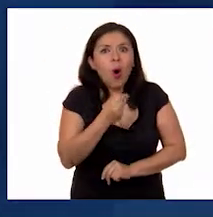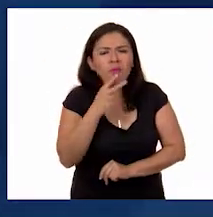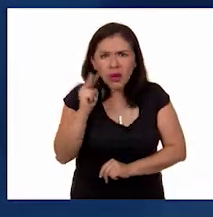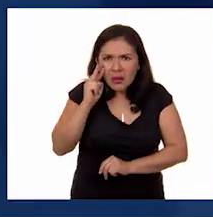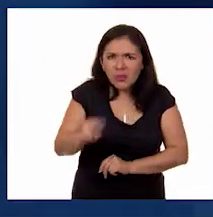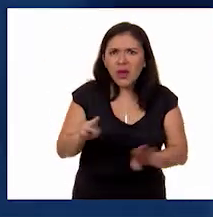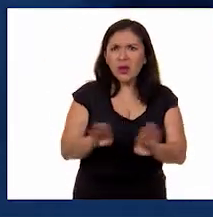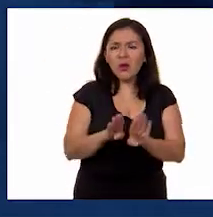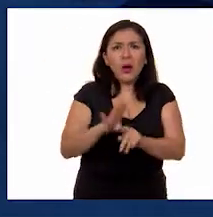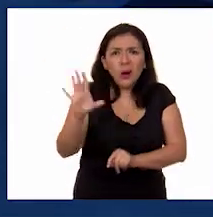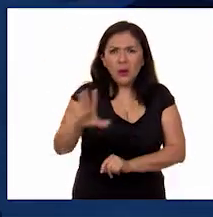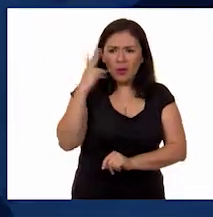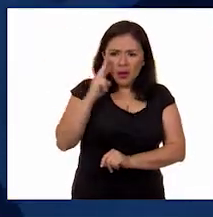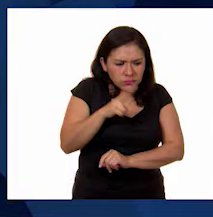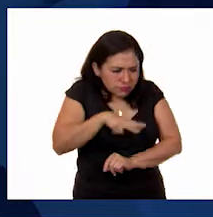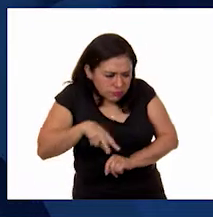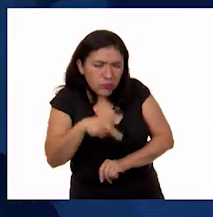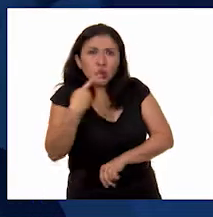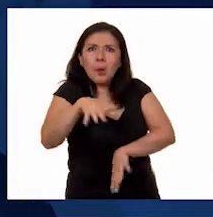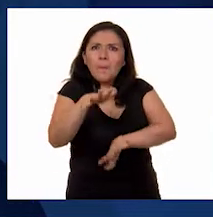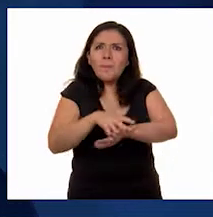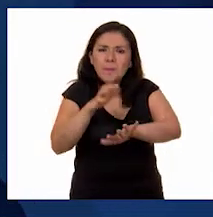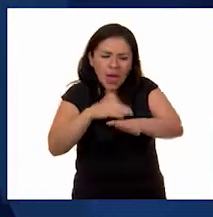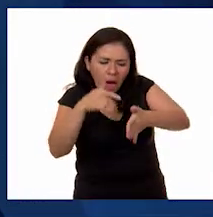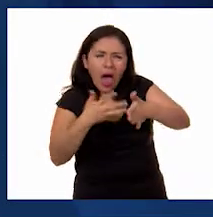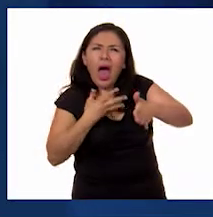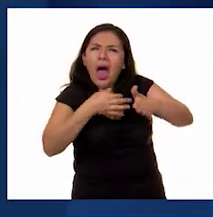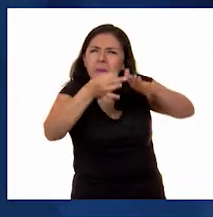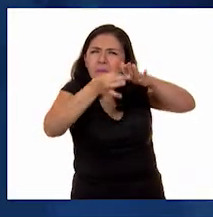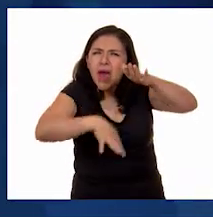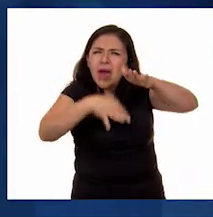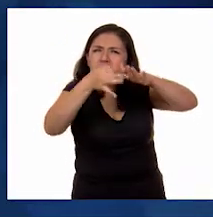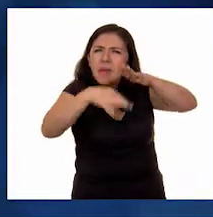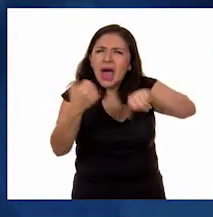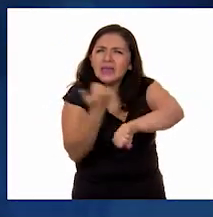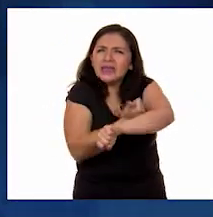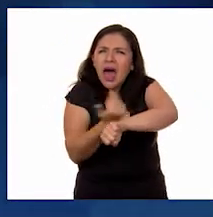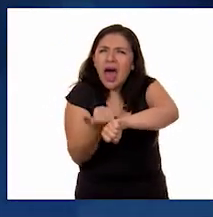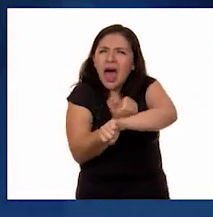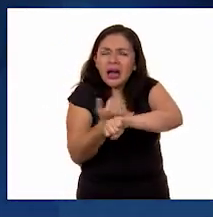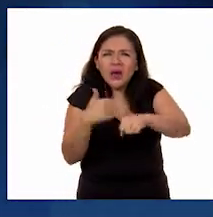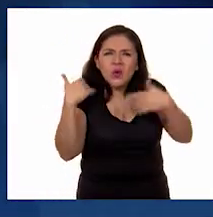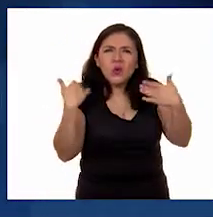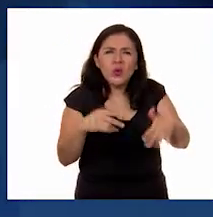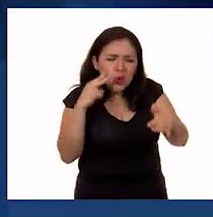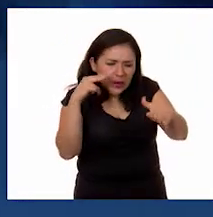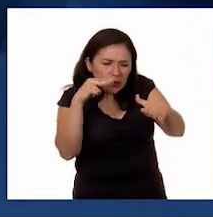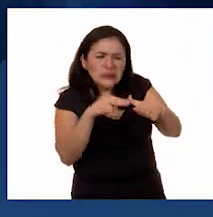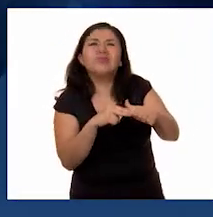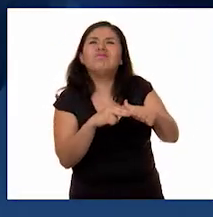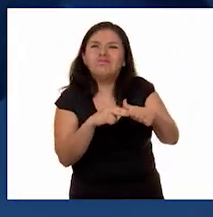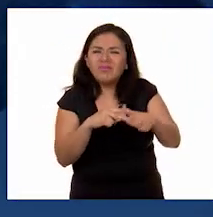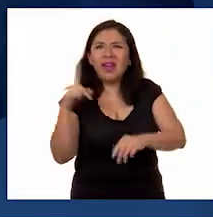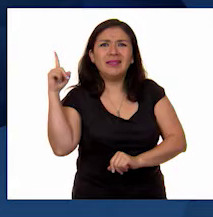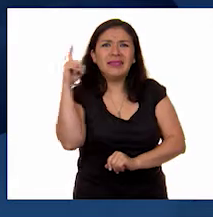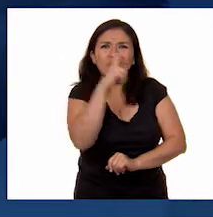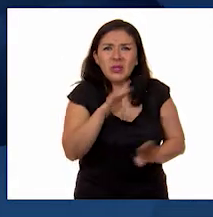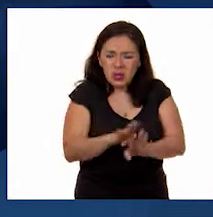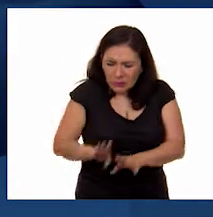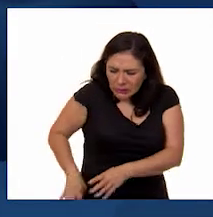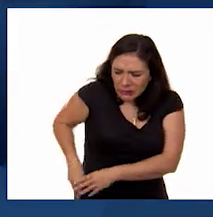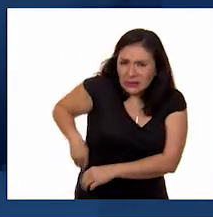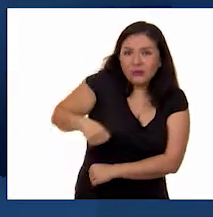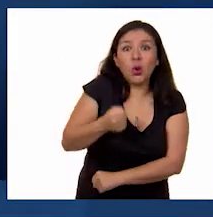una veloz ojeada a su pie, donde 2 gotitas de sangre engrosaban dificultosamente, y sacó el machete de la